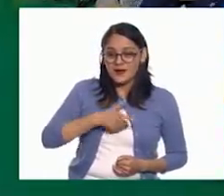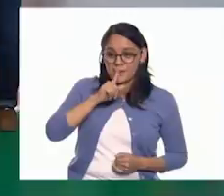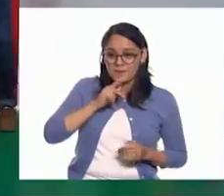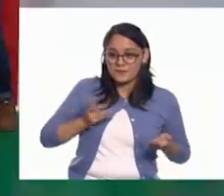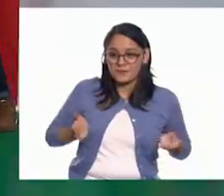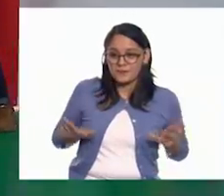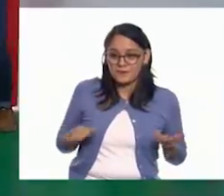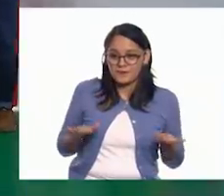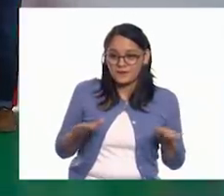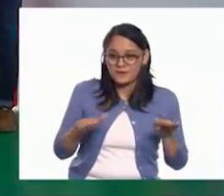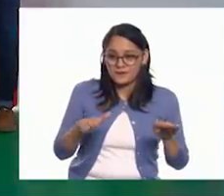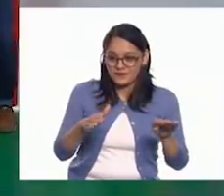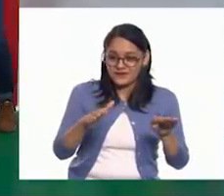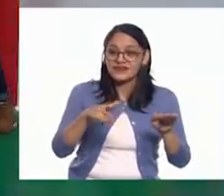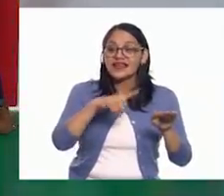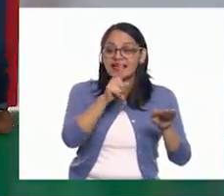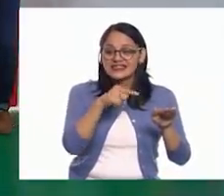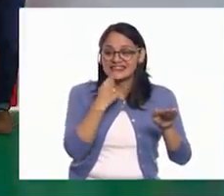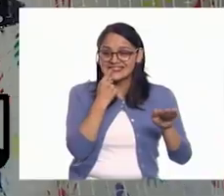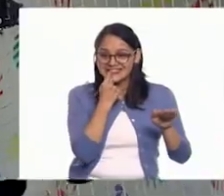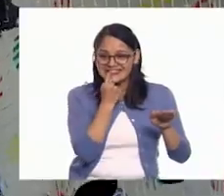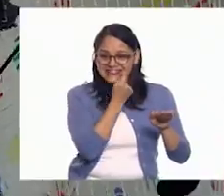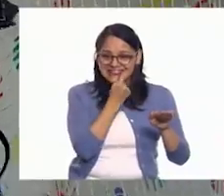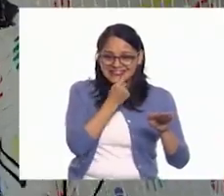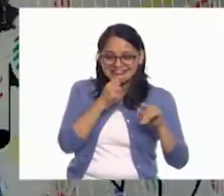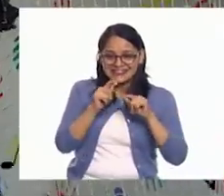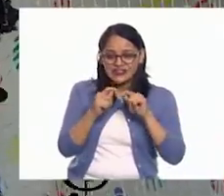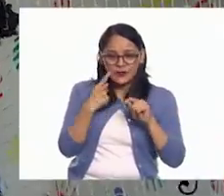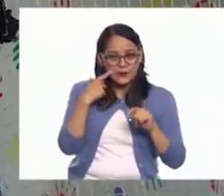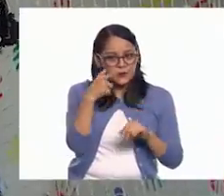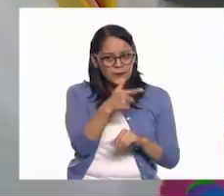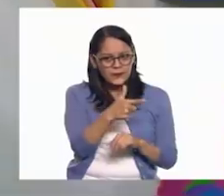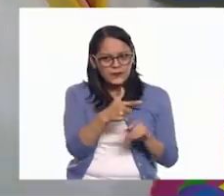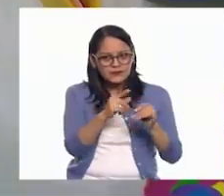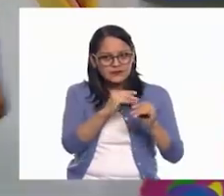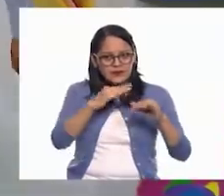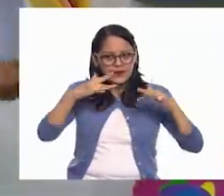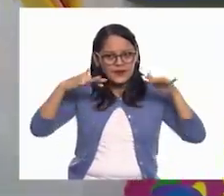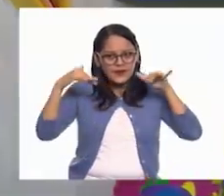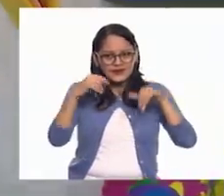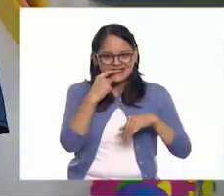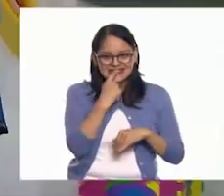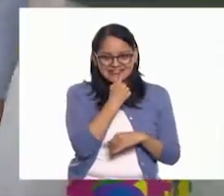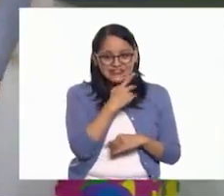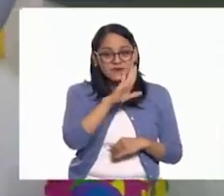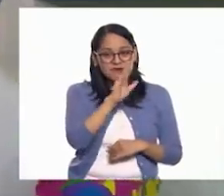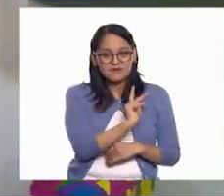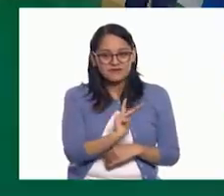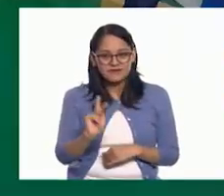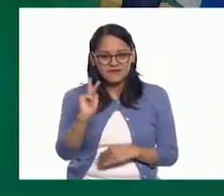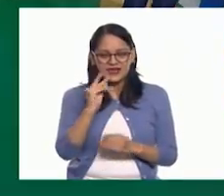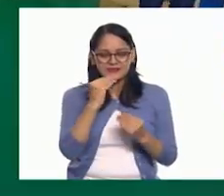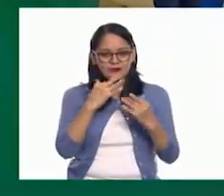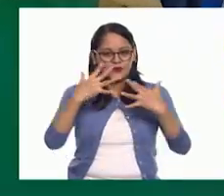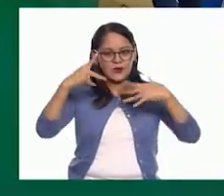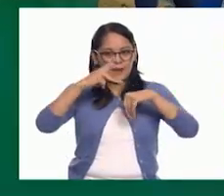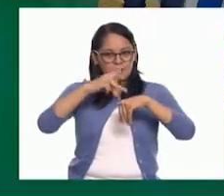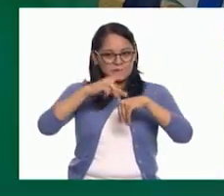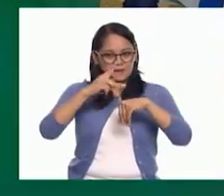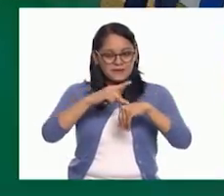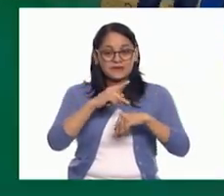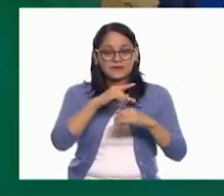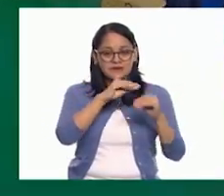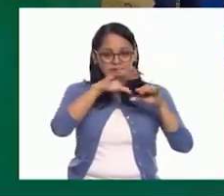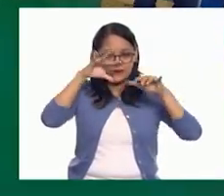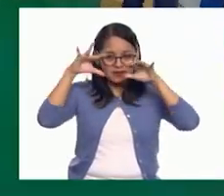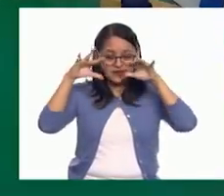estar pelándome los dientes. Se los vi tan relucientes que parecían de marfil. Les conté